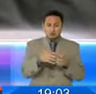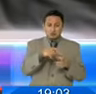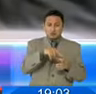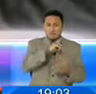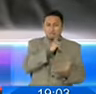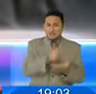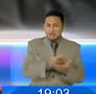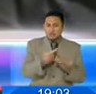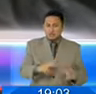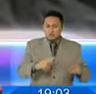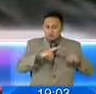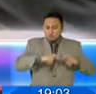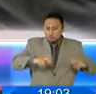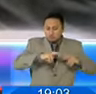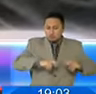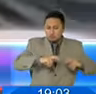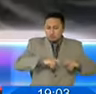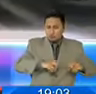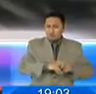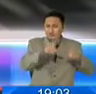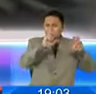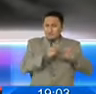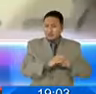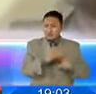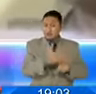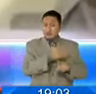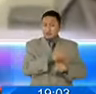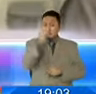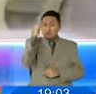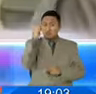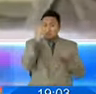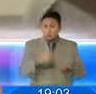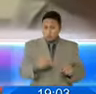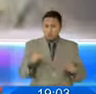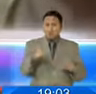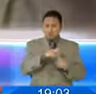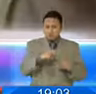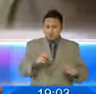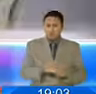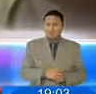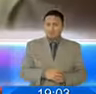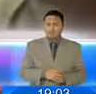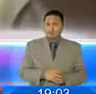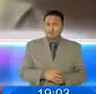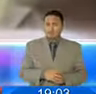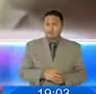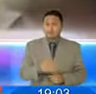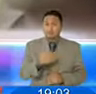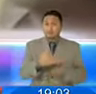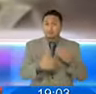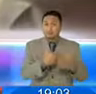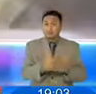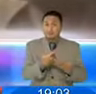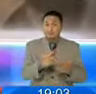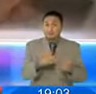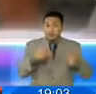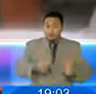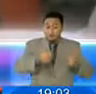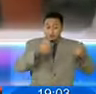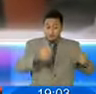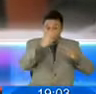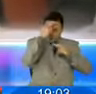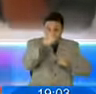verdad que recopiló e investigó casos de violaciones a los Derechos Humanos lo que le llevó a recibir varios